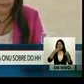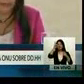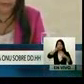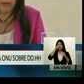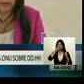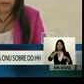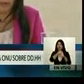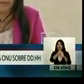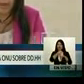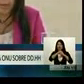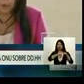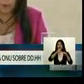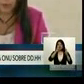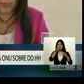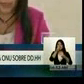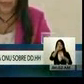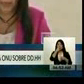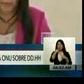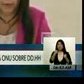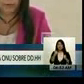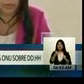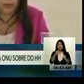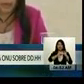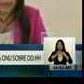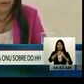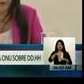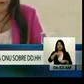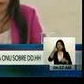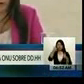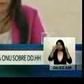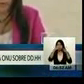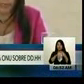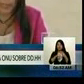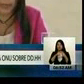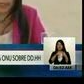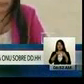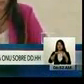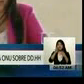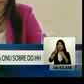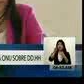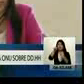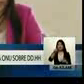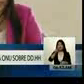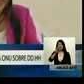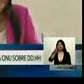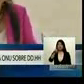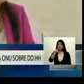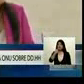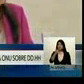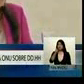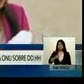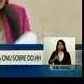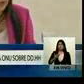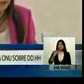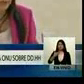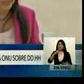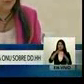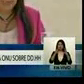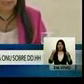reducción de la pobreza extrema en varias oportunidades el pnud ha reconocido los importantes avances del país en la